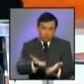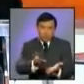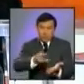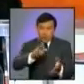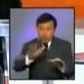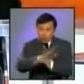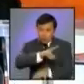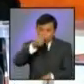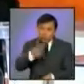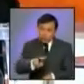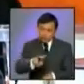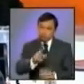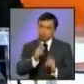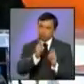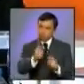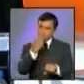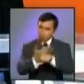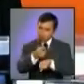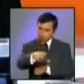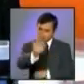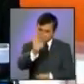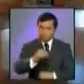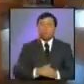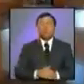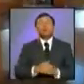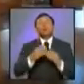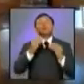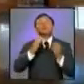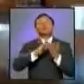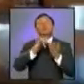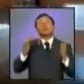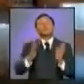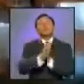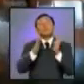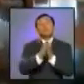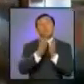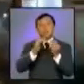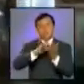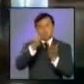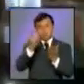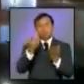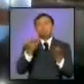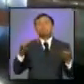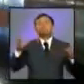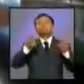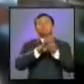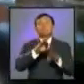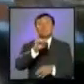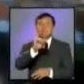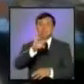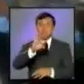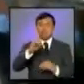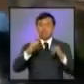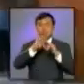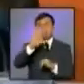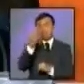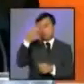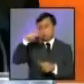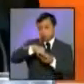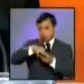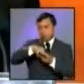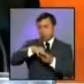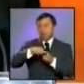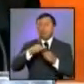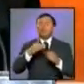país No sé qué piensen ustedes del debate este fue el debate que vi yo ayer este fue el debate que desde mi